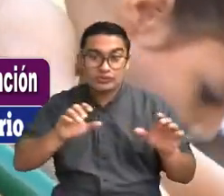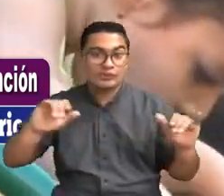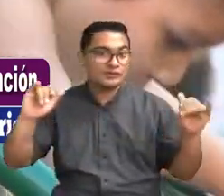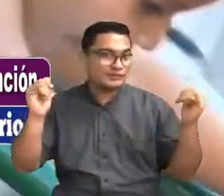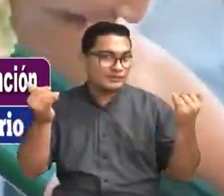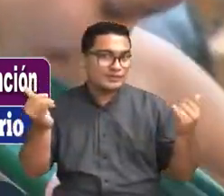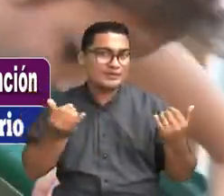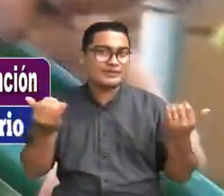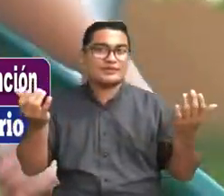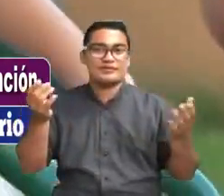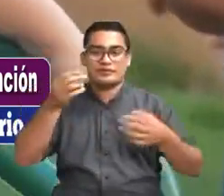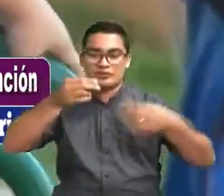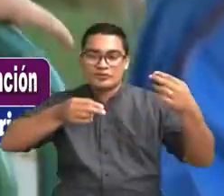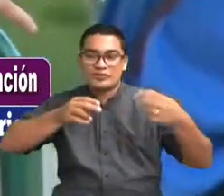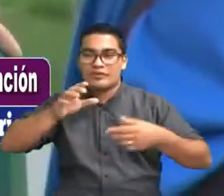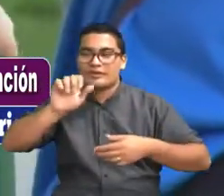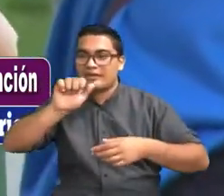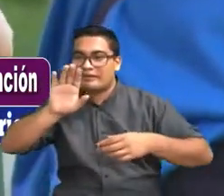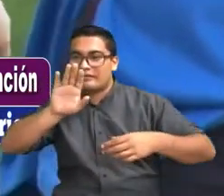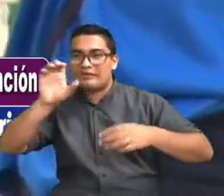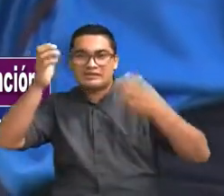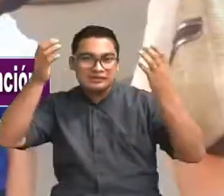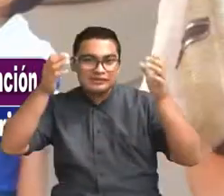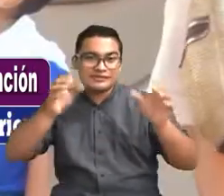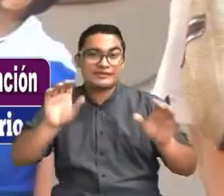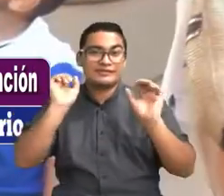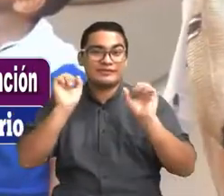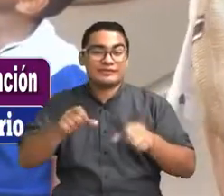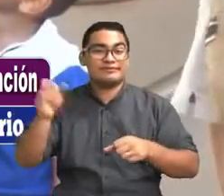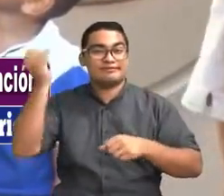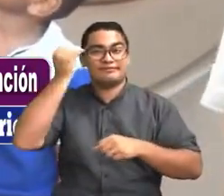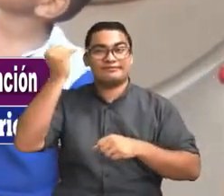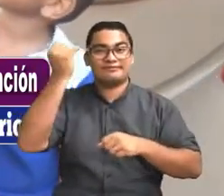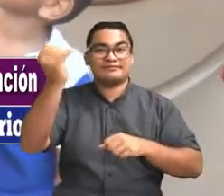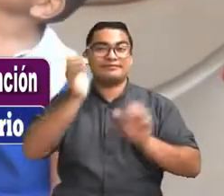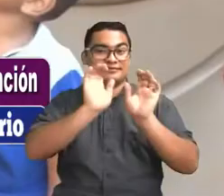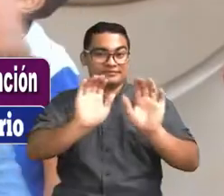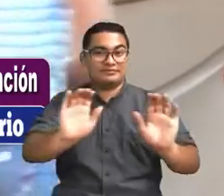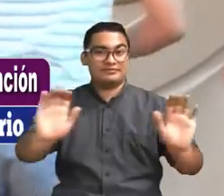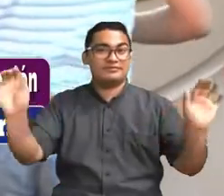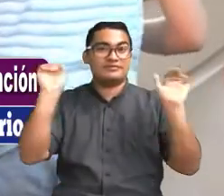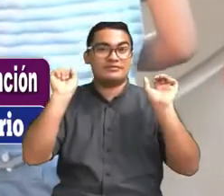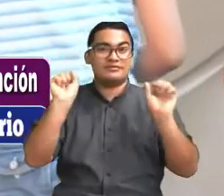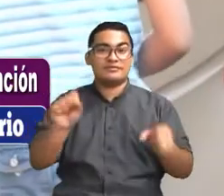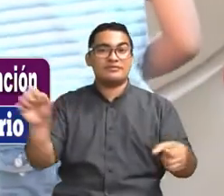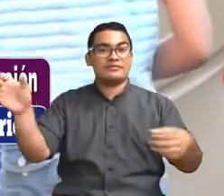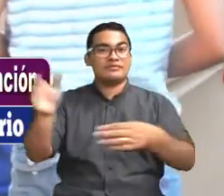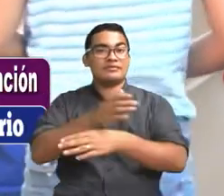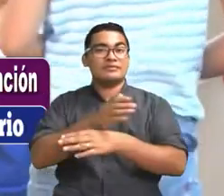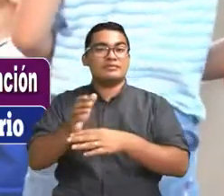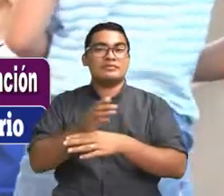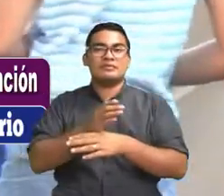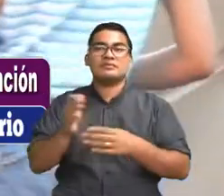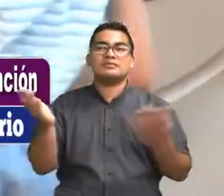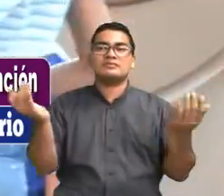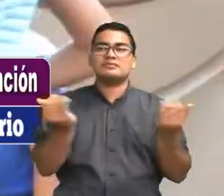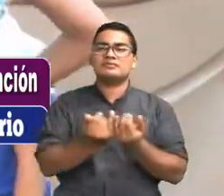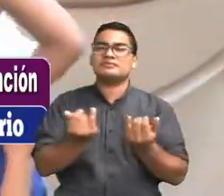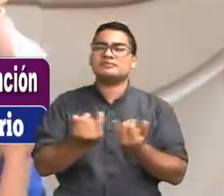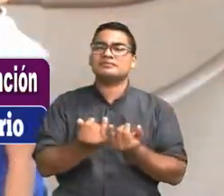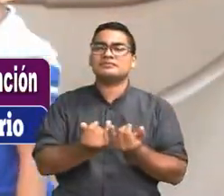parte de desarrollar toda la parte de las potencialidades que tienen que ver con todo